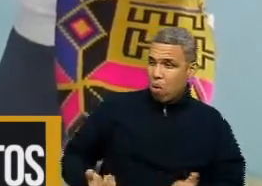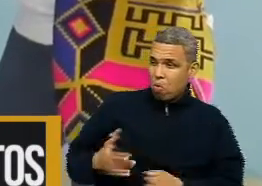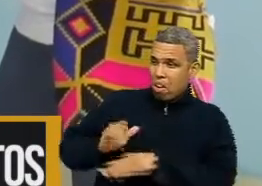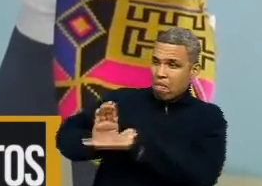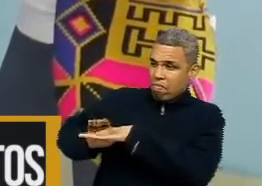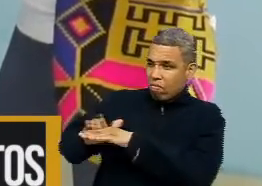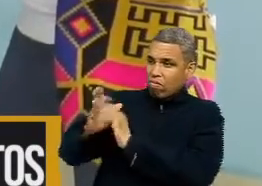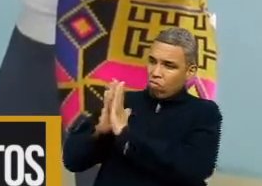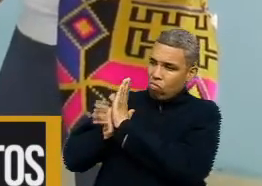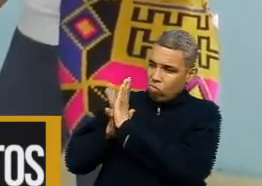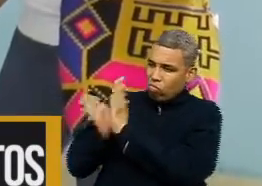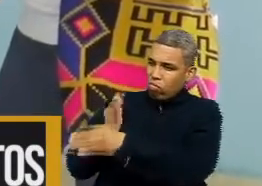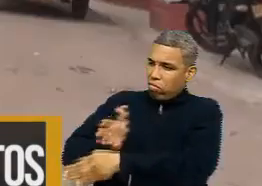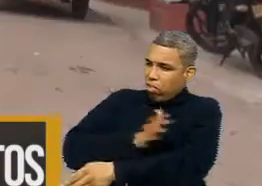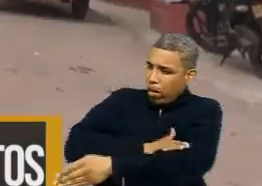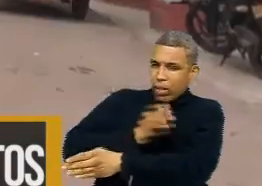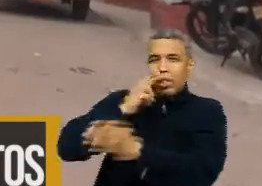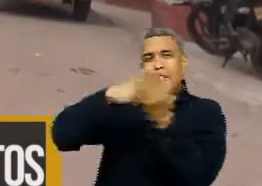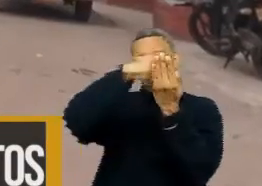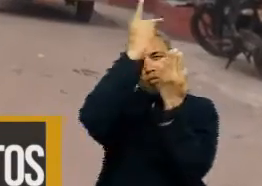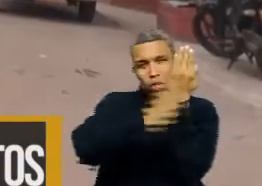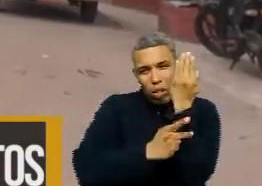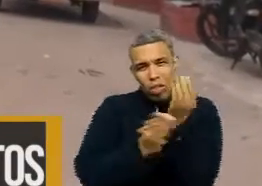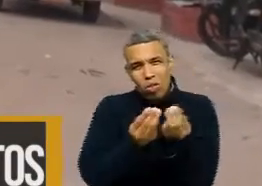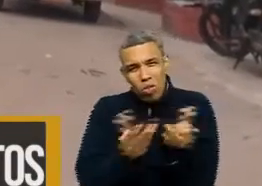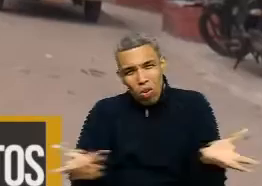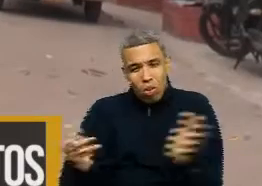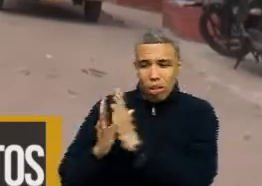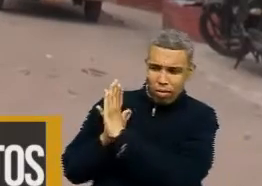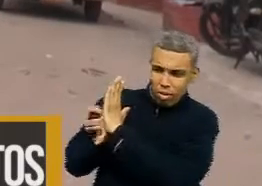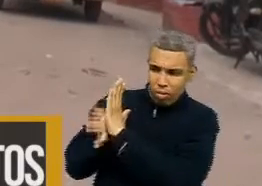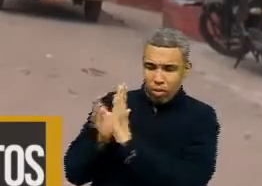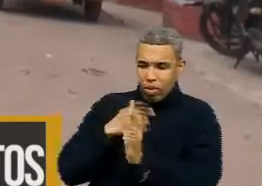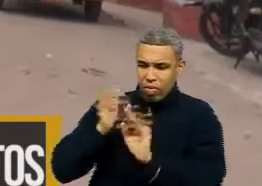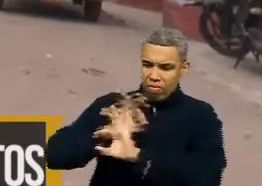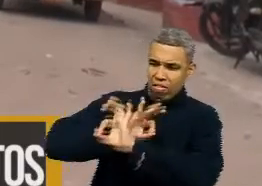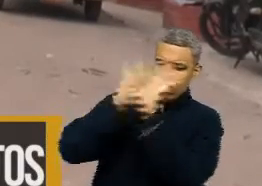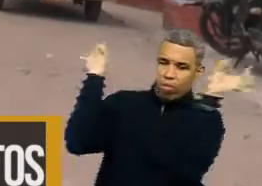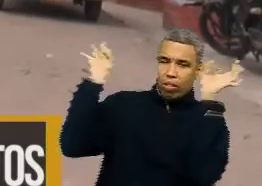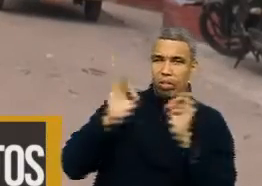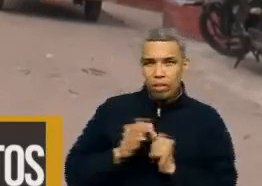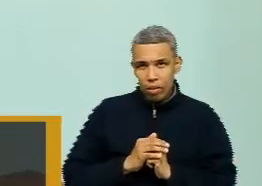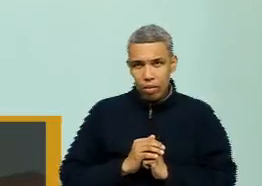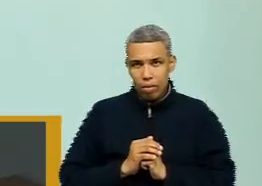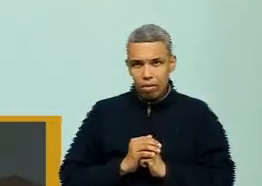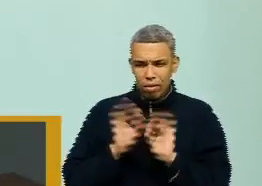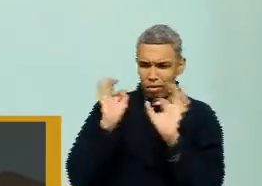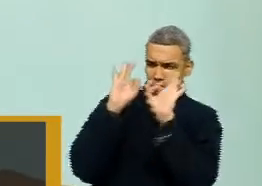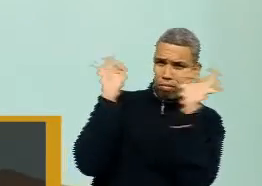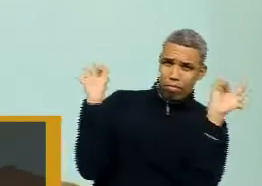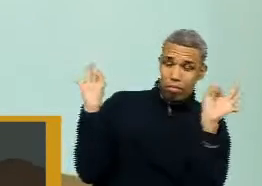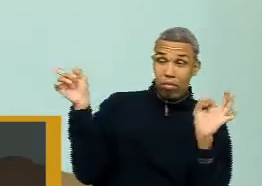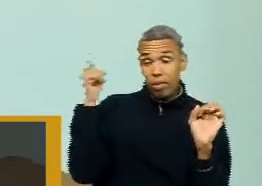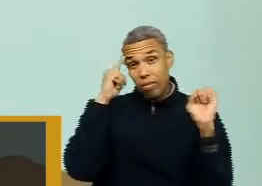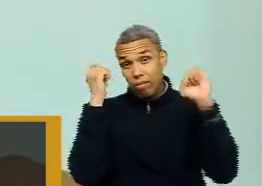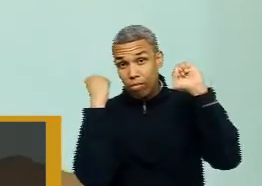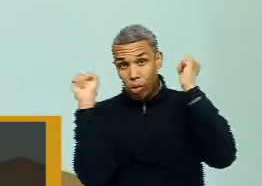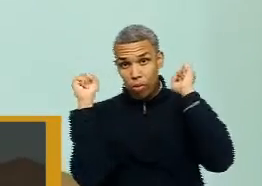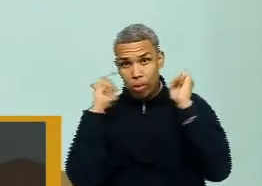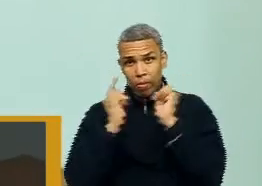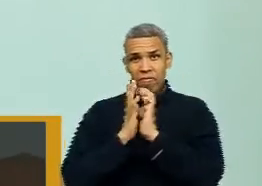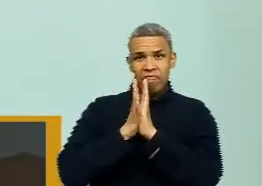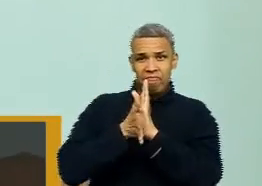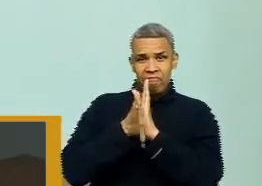asegura que no se compadece el atraso que afronta su comunidad en medio de la riqueza de este proyecto de la industria del petróleo. Ya hay dos empresas, de hecho